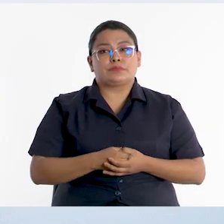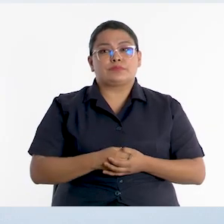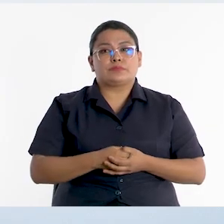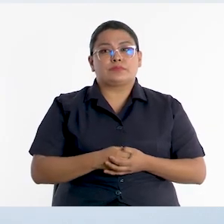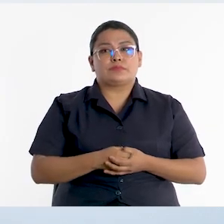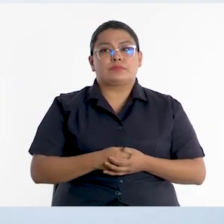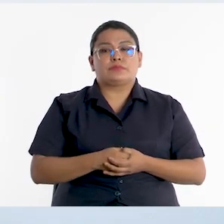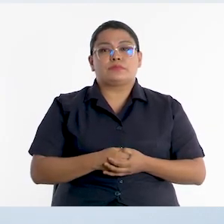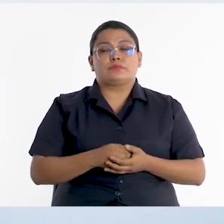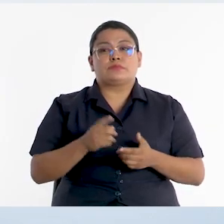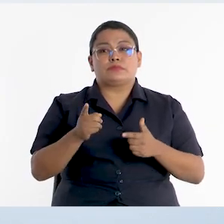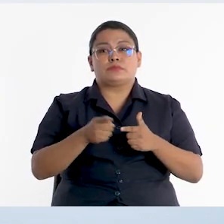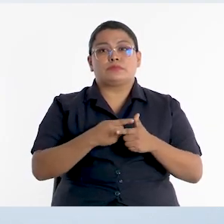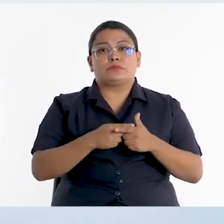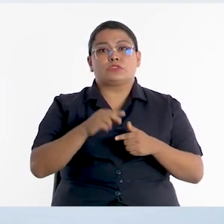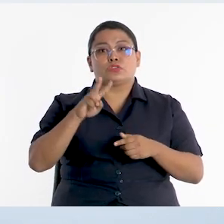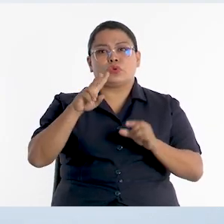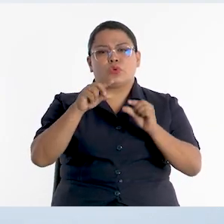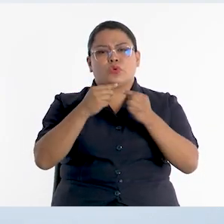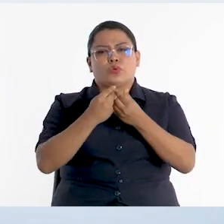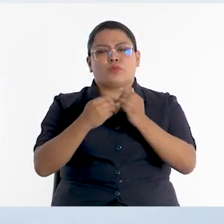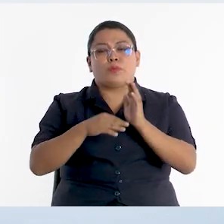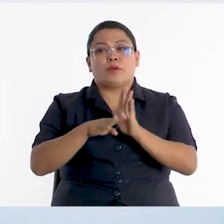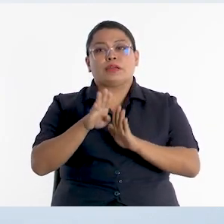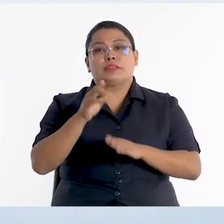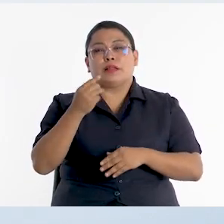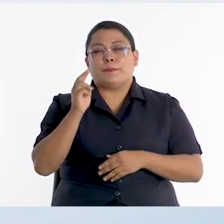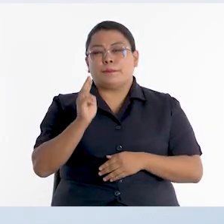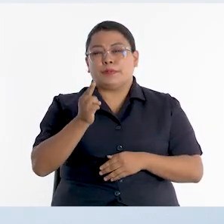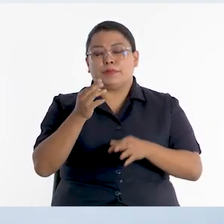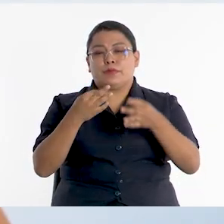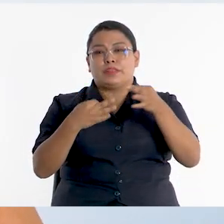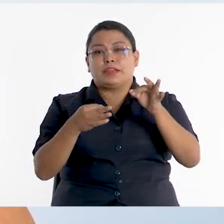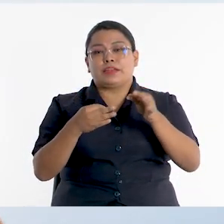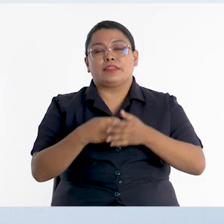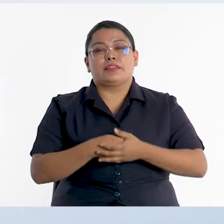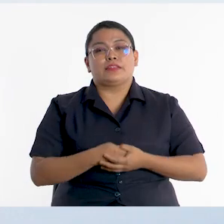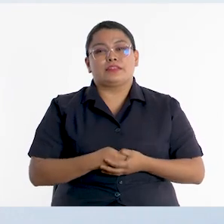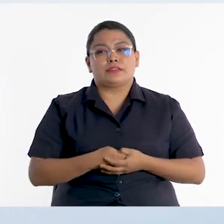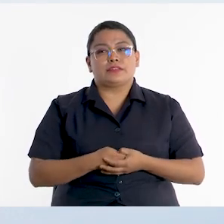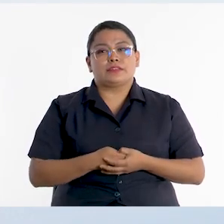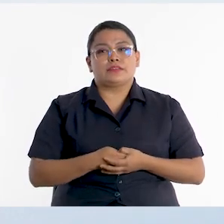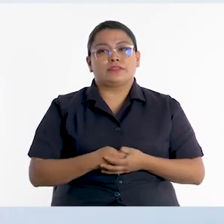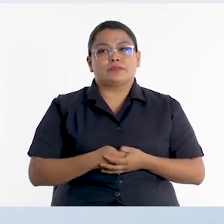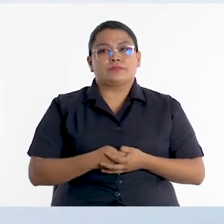Entonces agregaré 2 grupos de estas tarjetas.